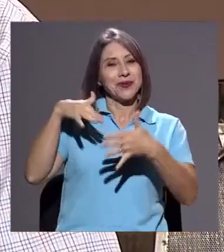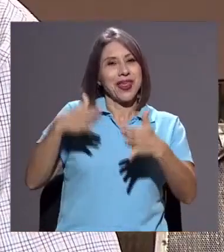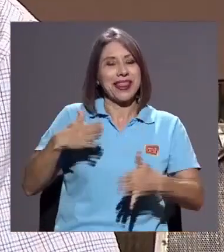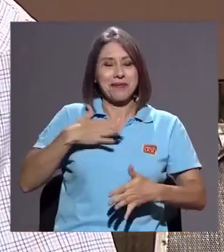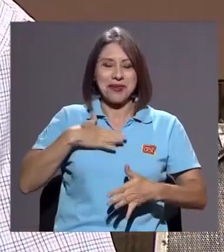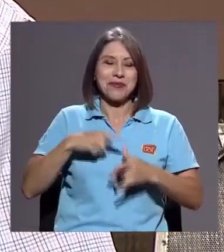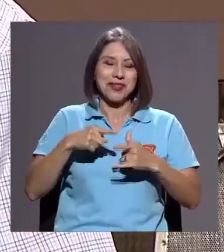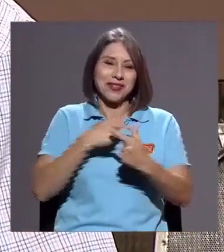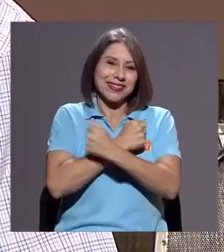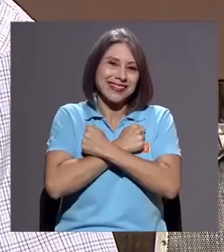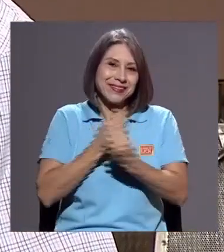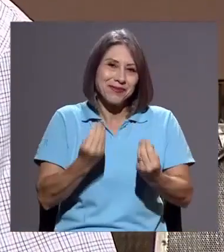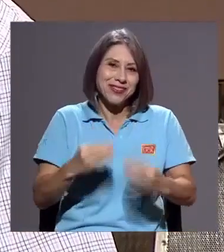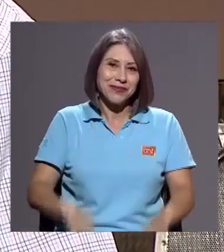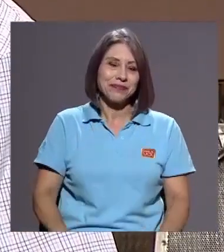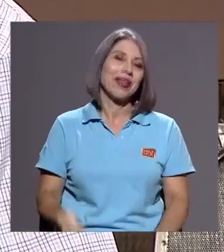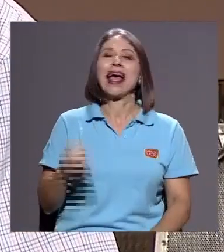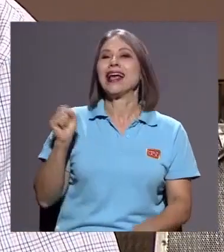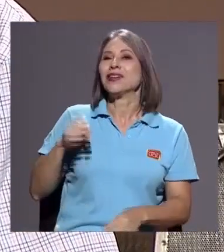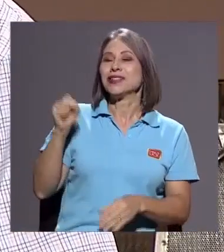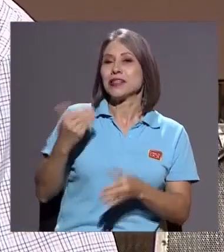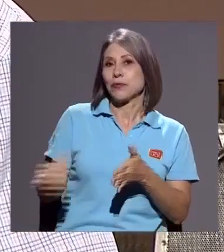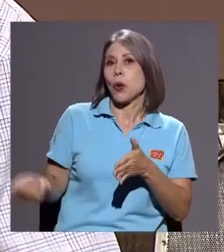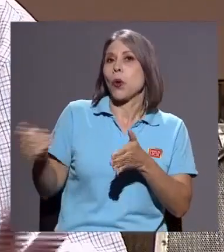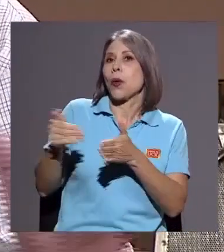No, entonces sí, volviendo a tu pregunta, en